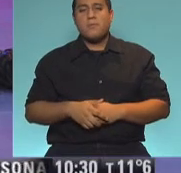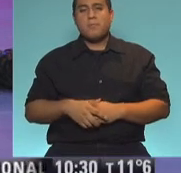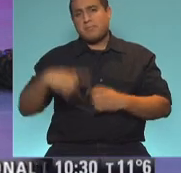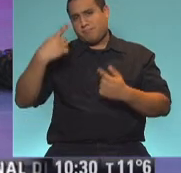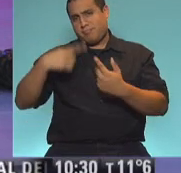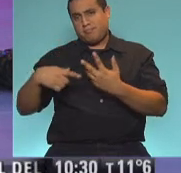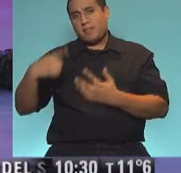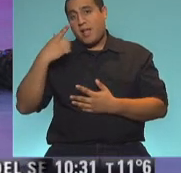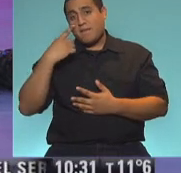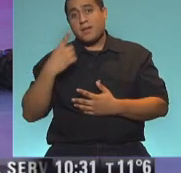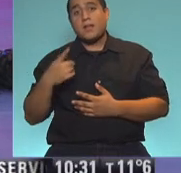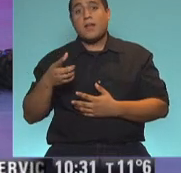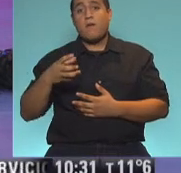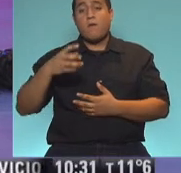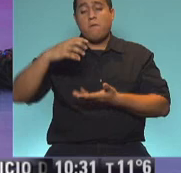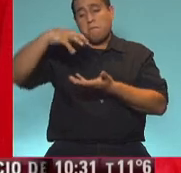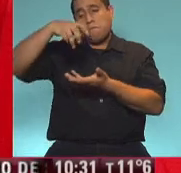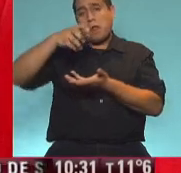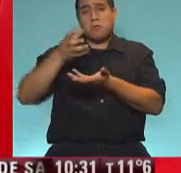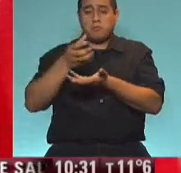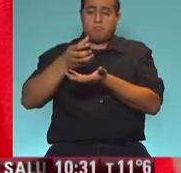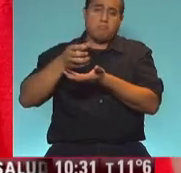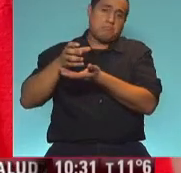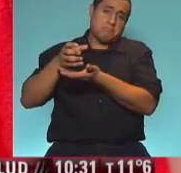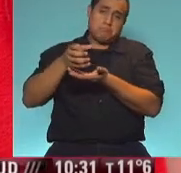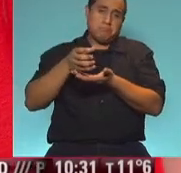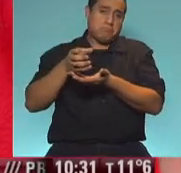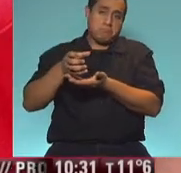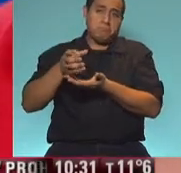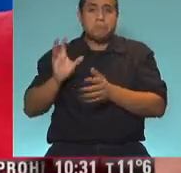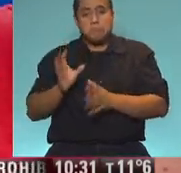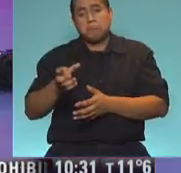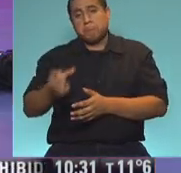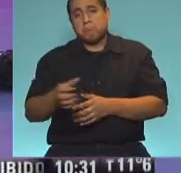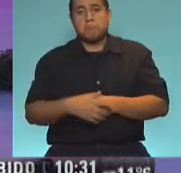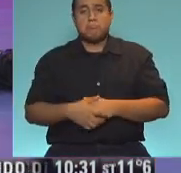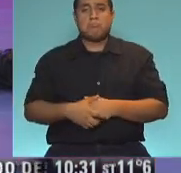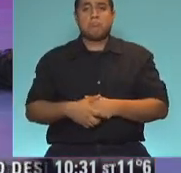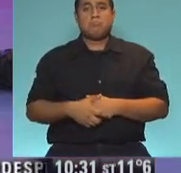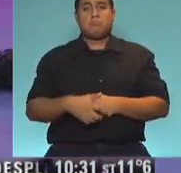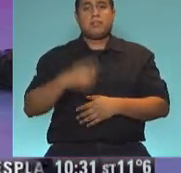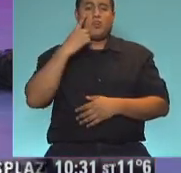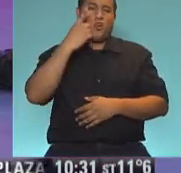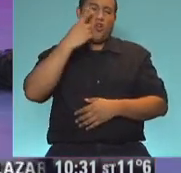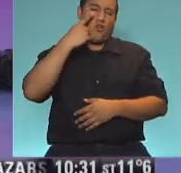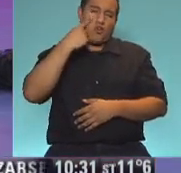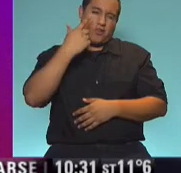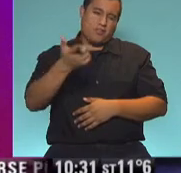¡Cuántas cosas! Uy, mira, señor Mechi, hay un frasquito acá. Un frasquito. Bueno, tenemos acá. Este. Tenemos... Seguro lo